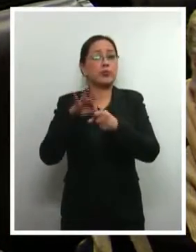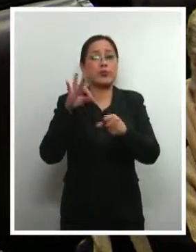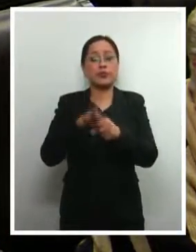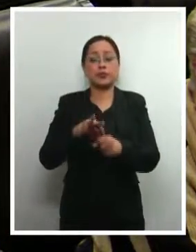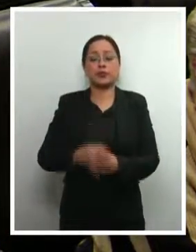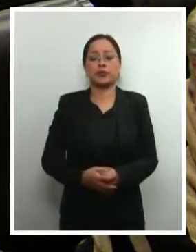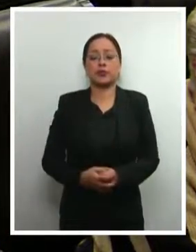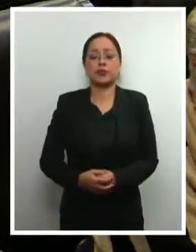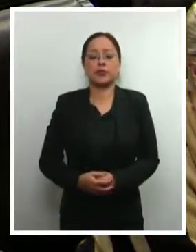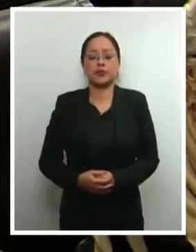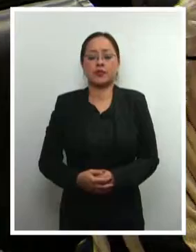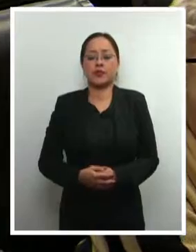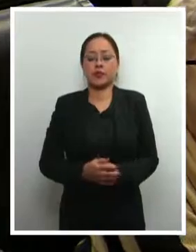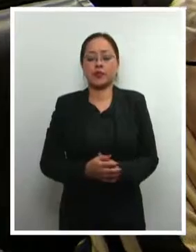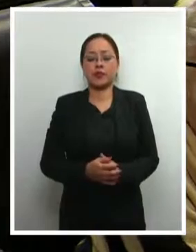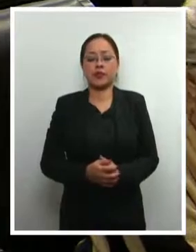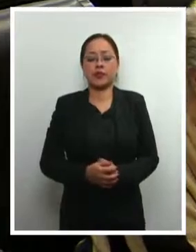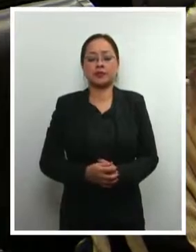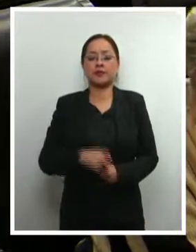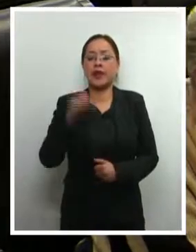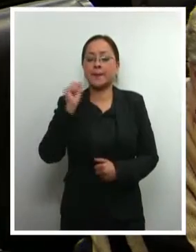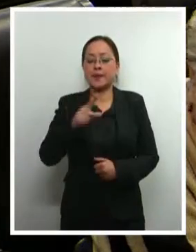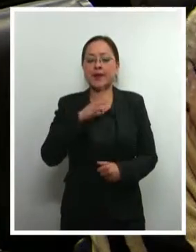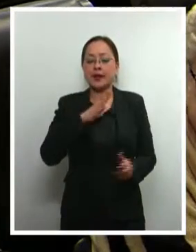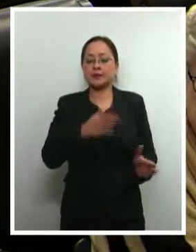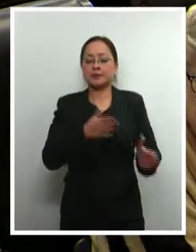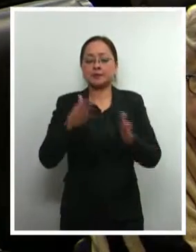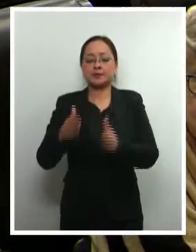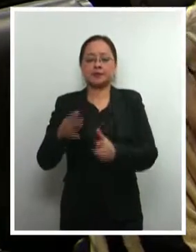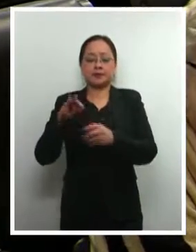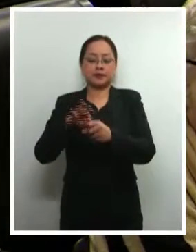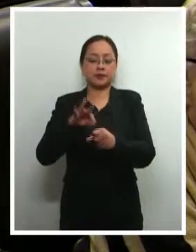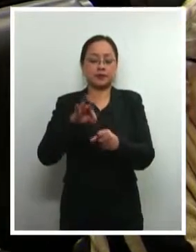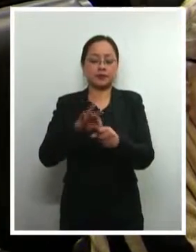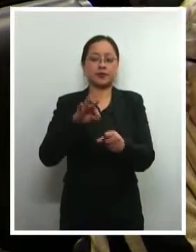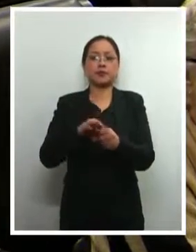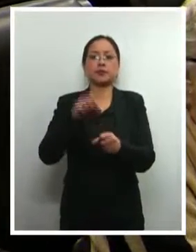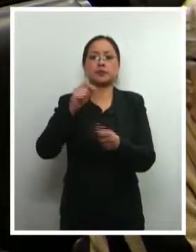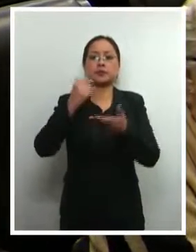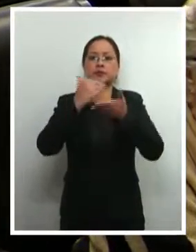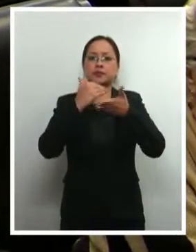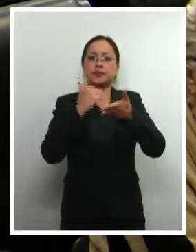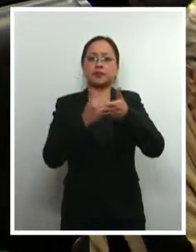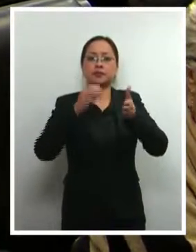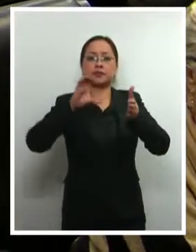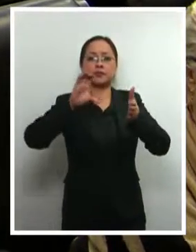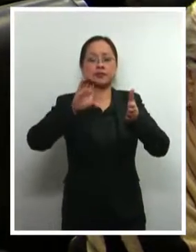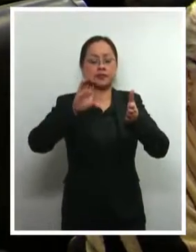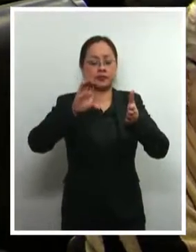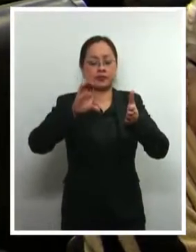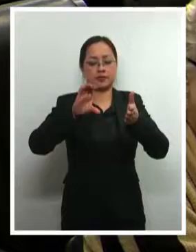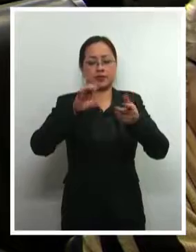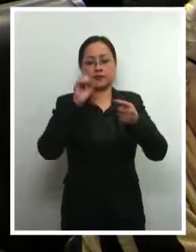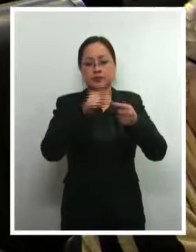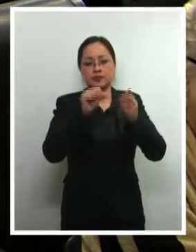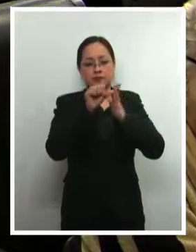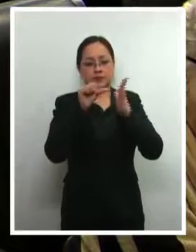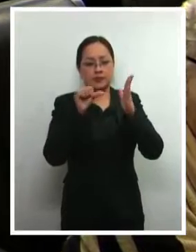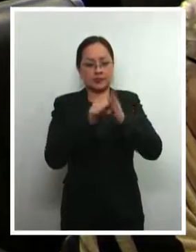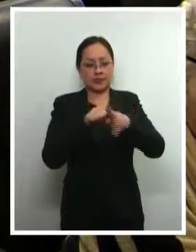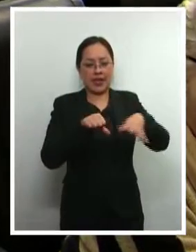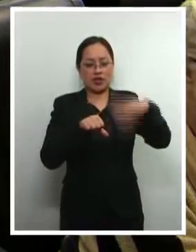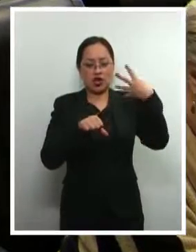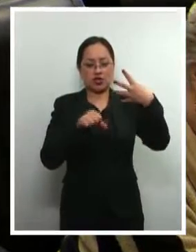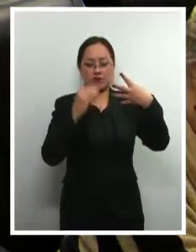legislativo. Posteriormente, se dio paso a la votación del apartado C de este artículo